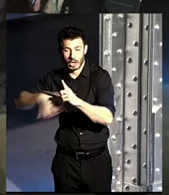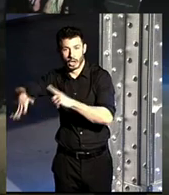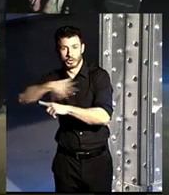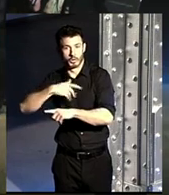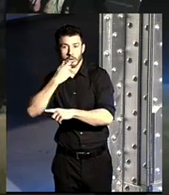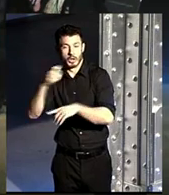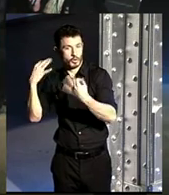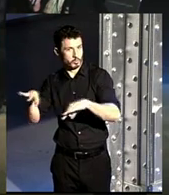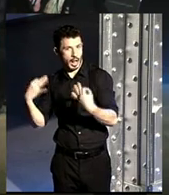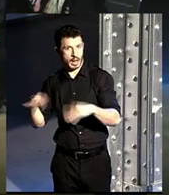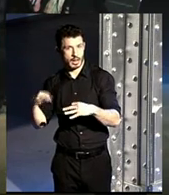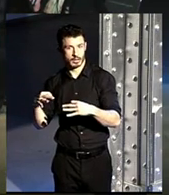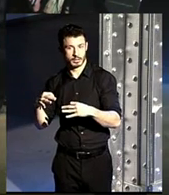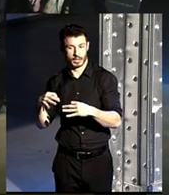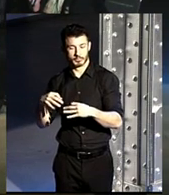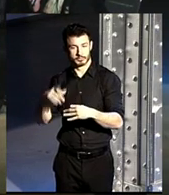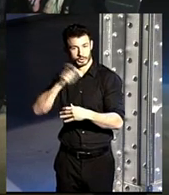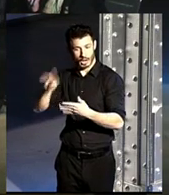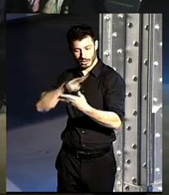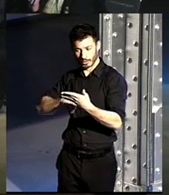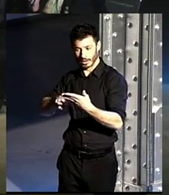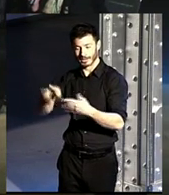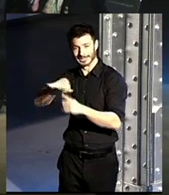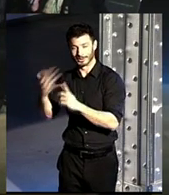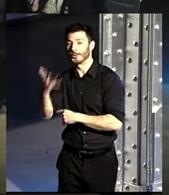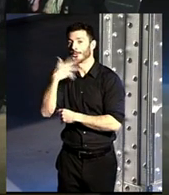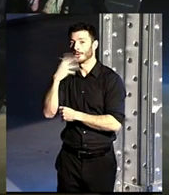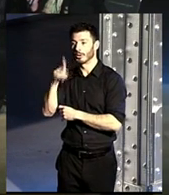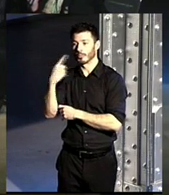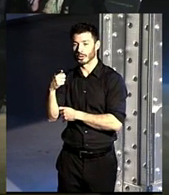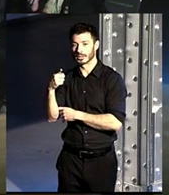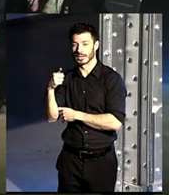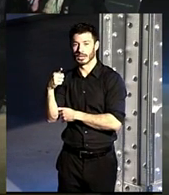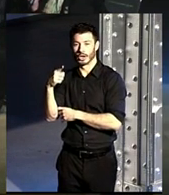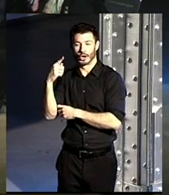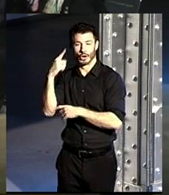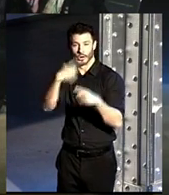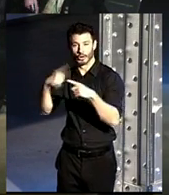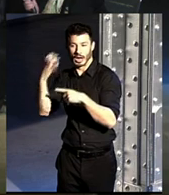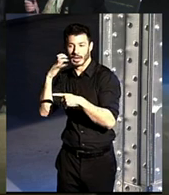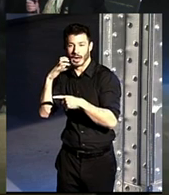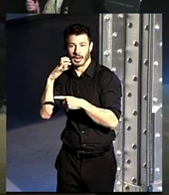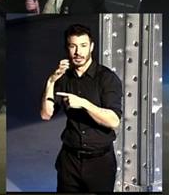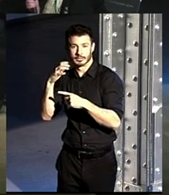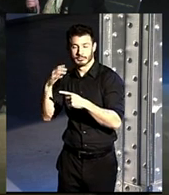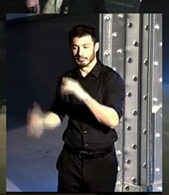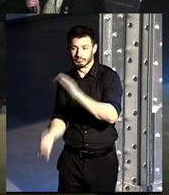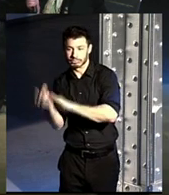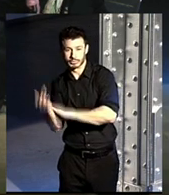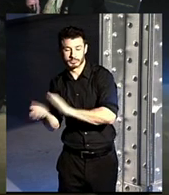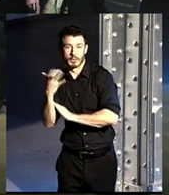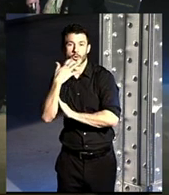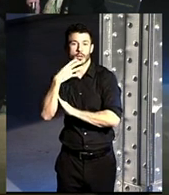normal que sus lectores conocían y hacer que lo extraño venga a él, ya sean los marcianos o una máquina del tiempo. It's essentially the